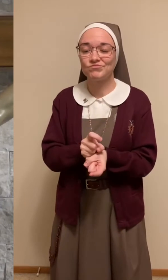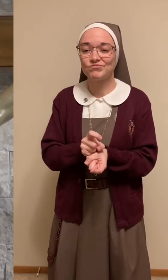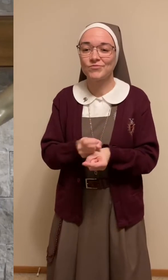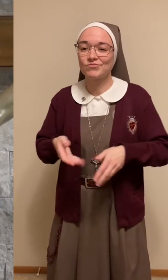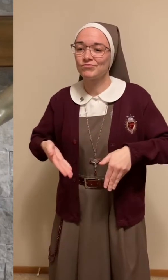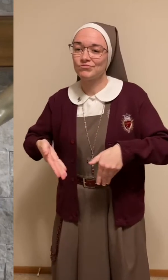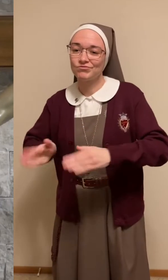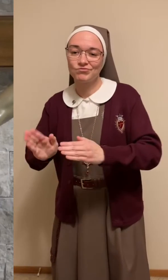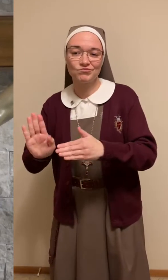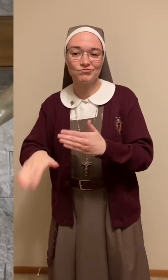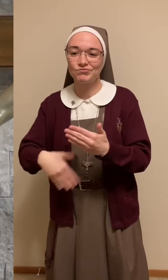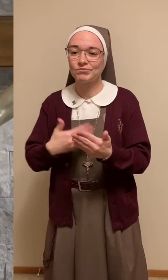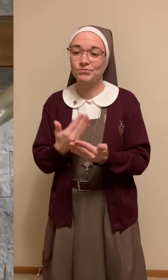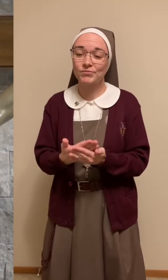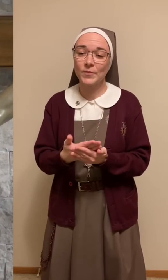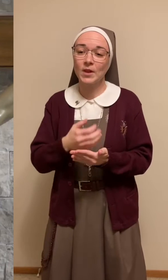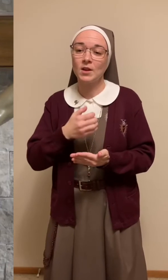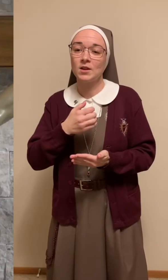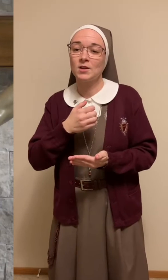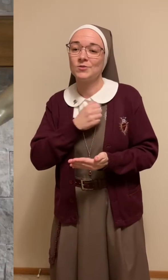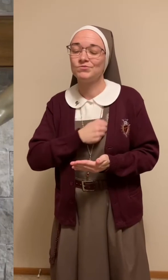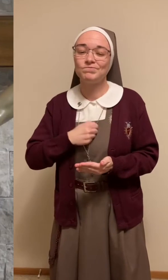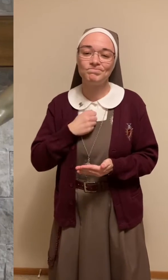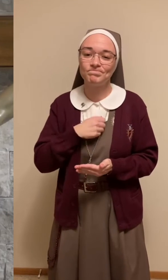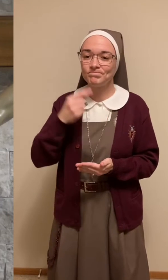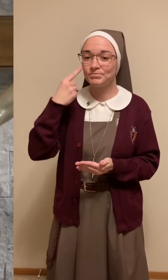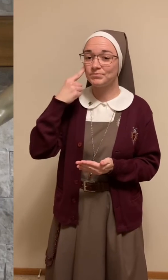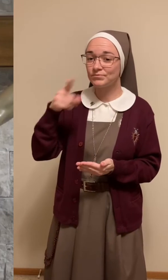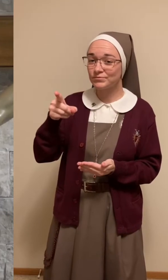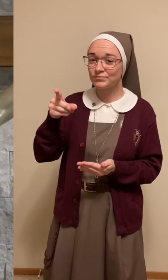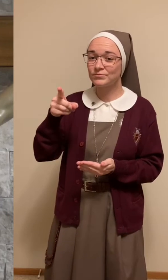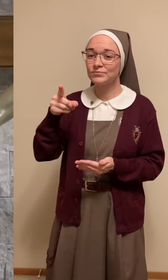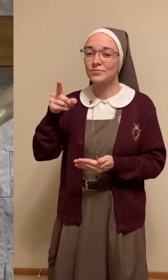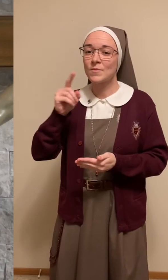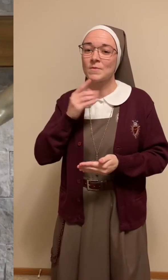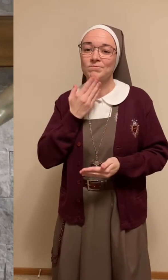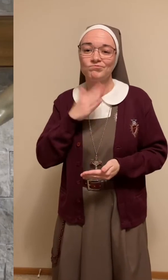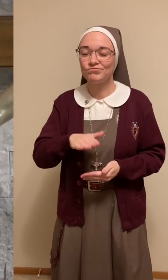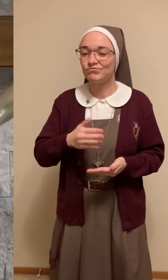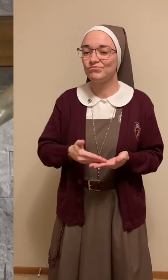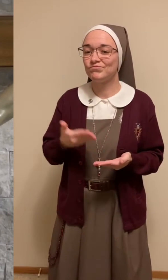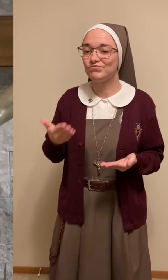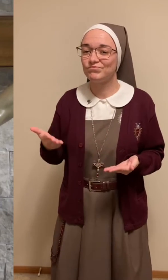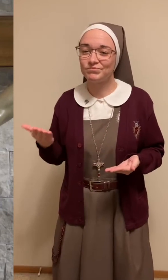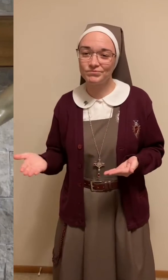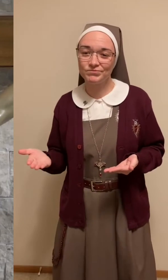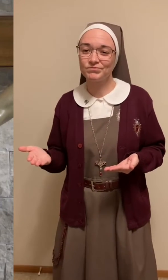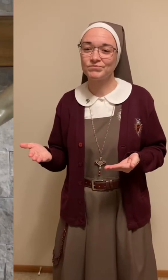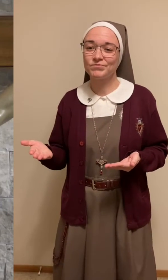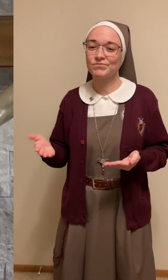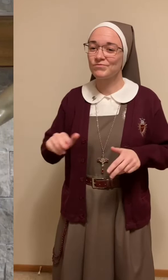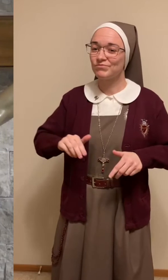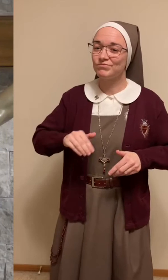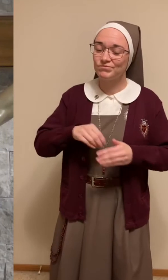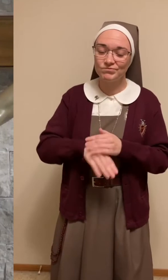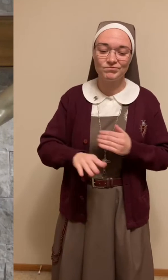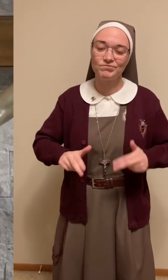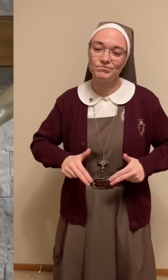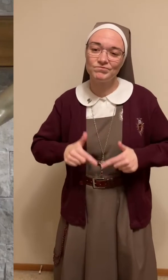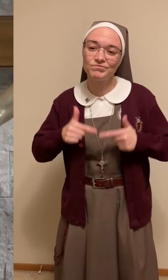dejar todo atrás arrepentirse de su vida de lo que ha hecho con su vida